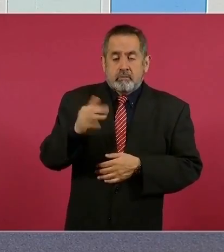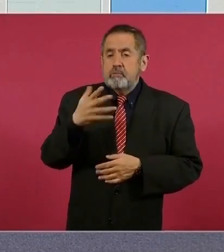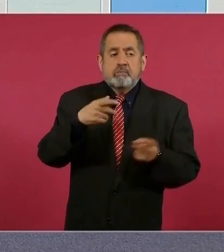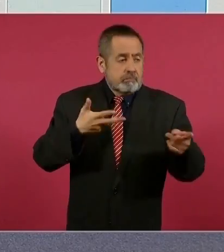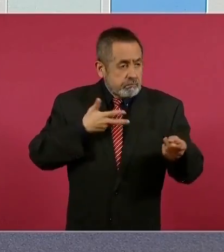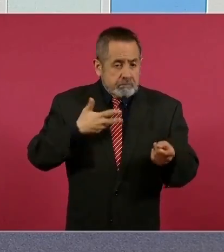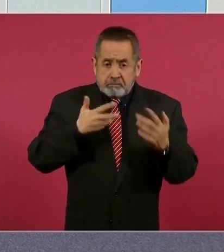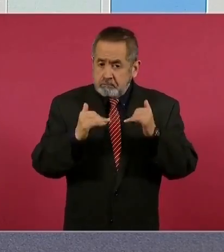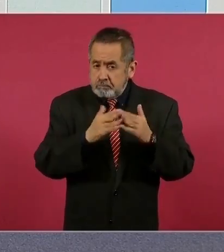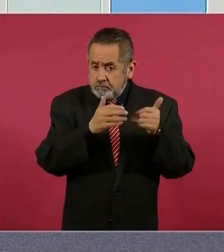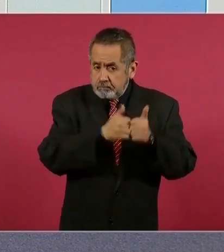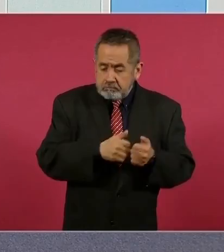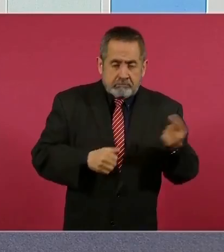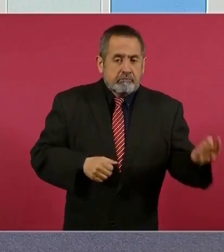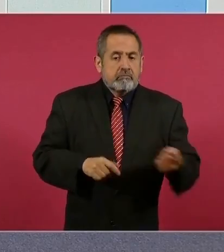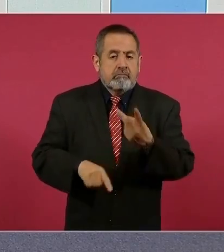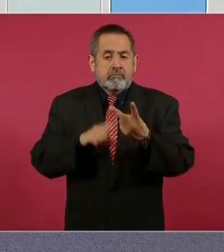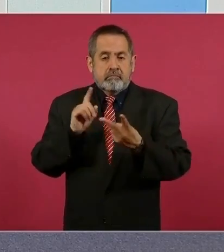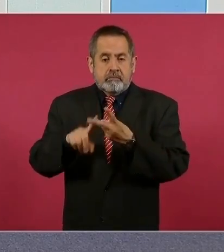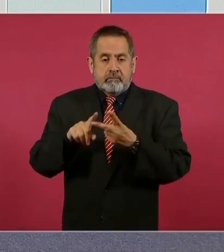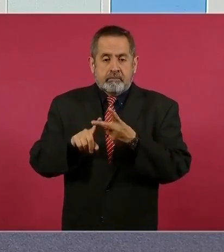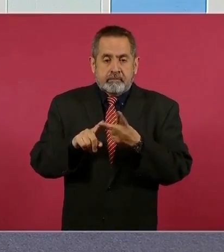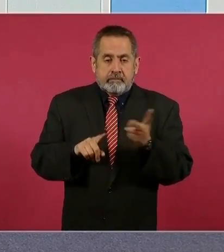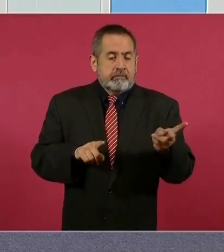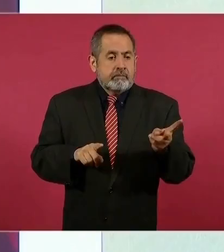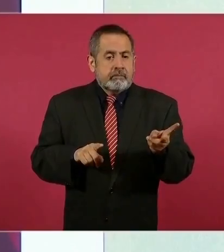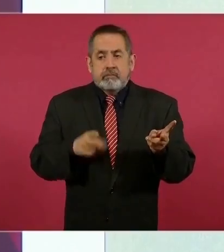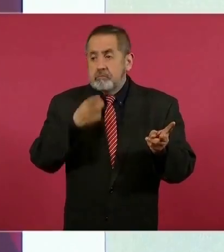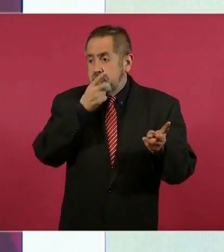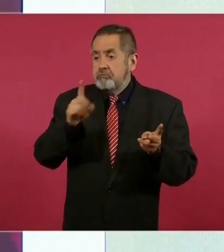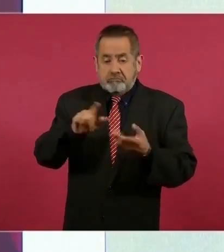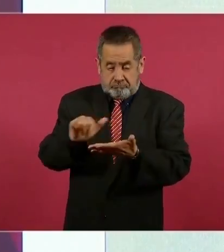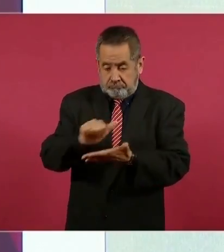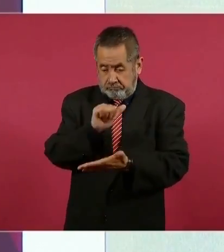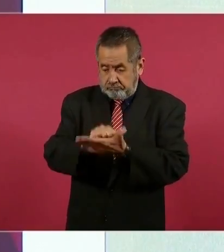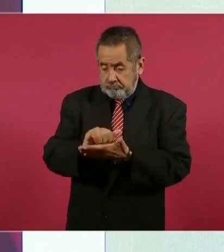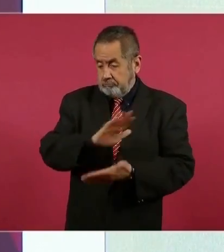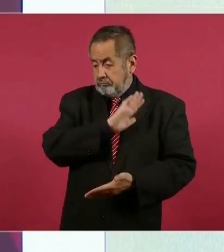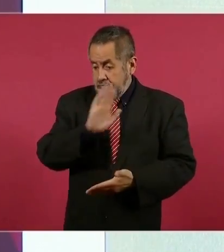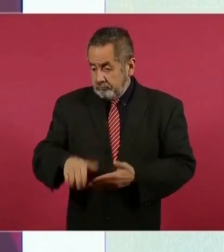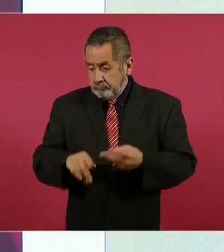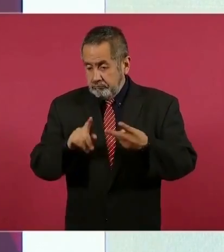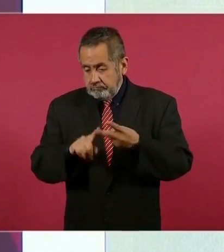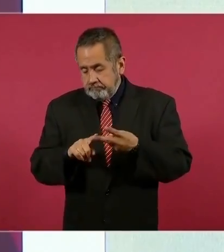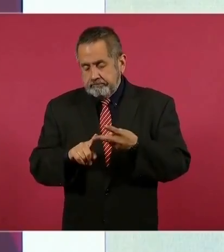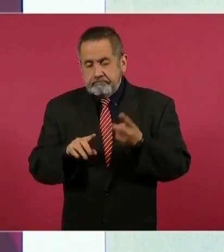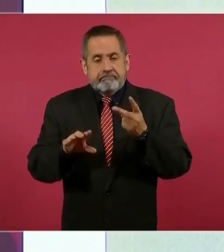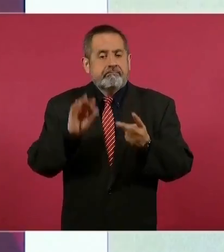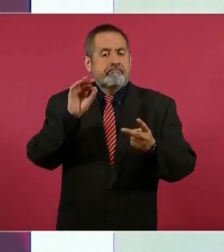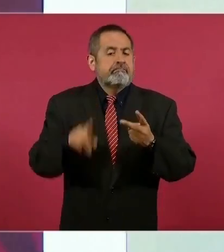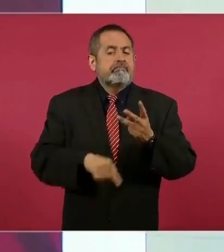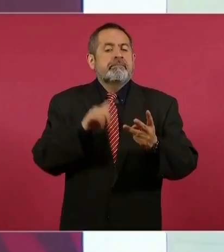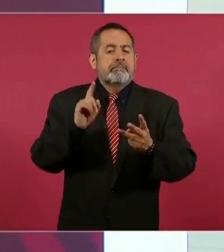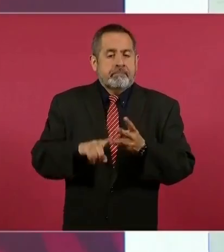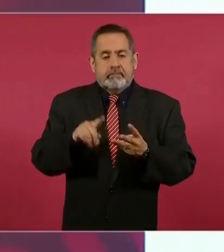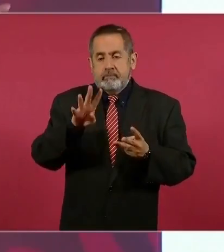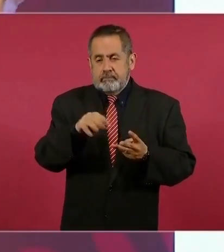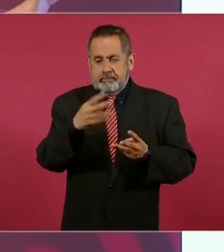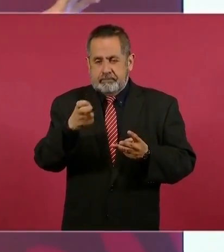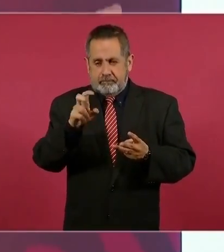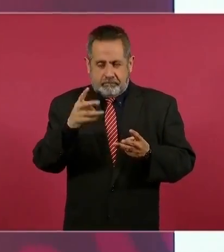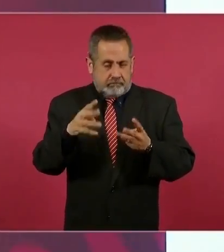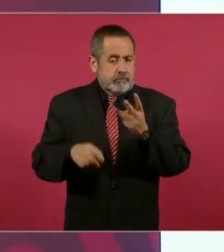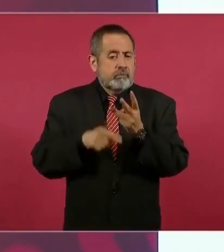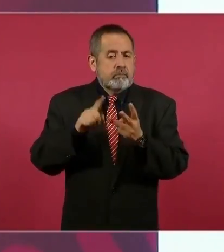3,945. Aquellos que encontramos con un informe de defunción, 4,134.